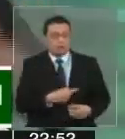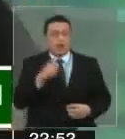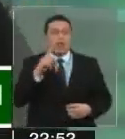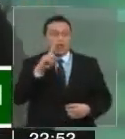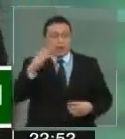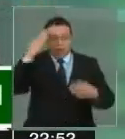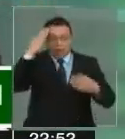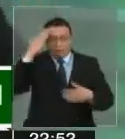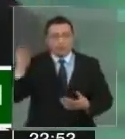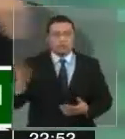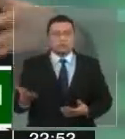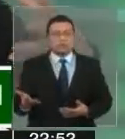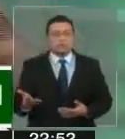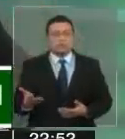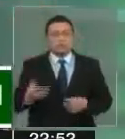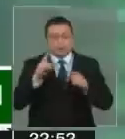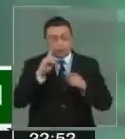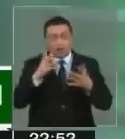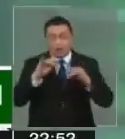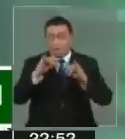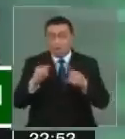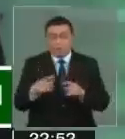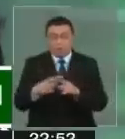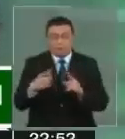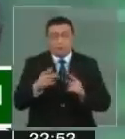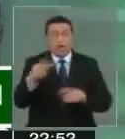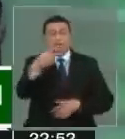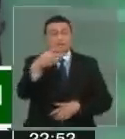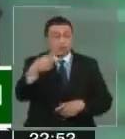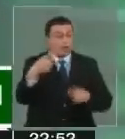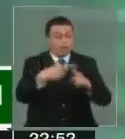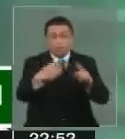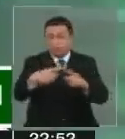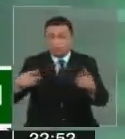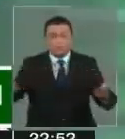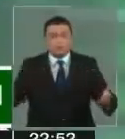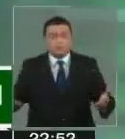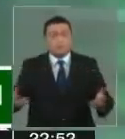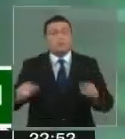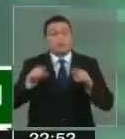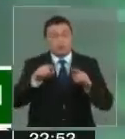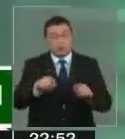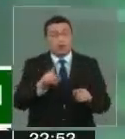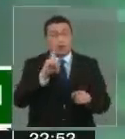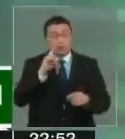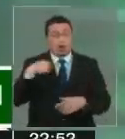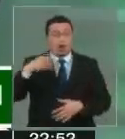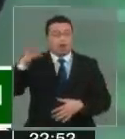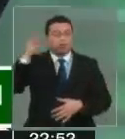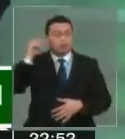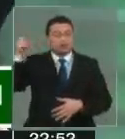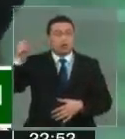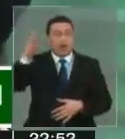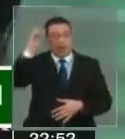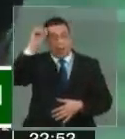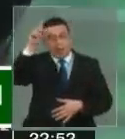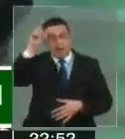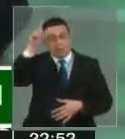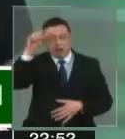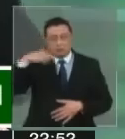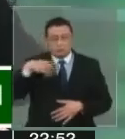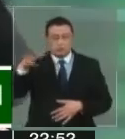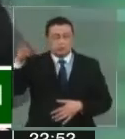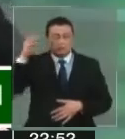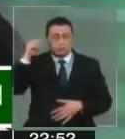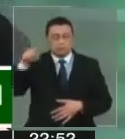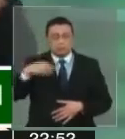tenemos cabeza, a la manera que sea, tenemos sexualidad. Yo me acuerdo que escuchaba en Alemania, ponte tú, que yo quedé así